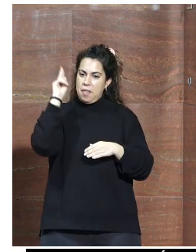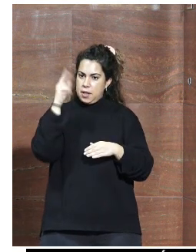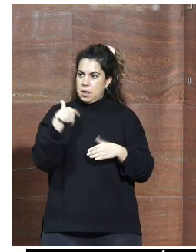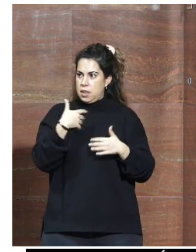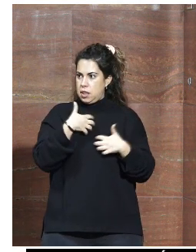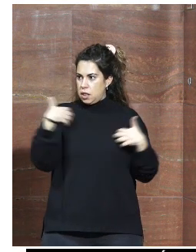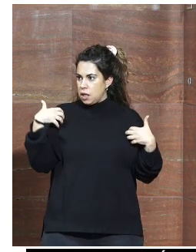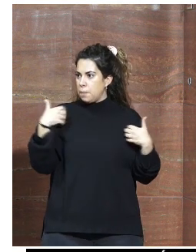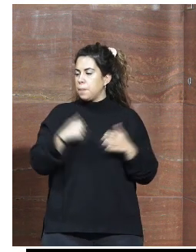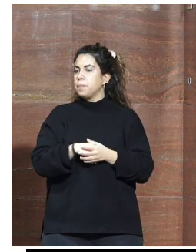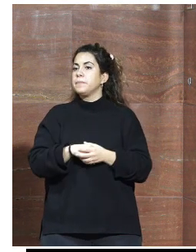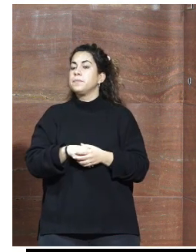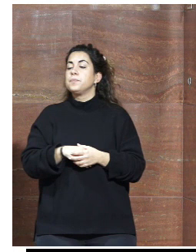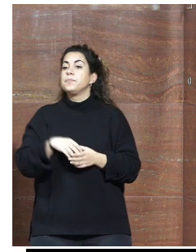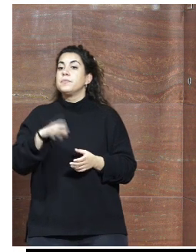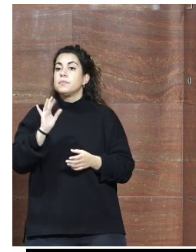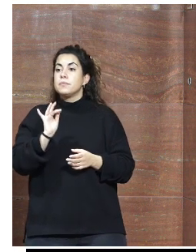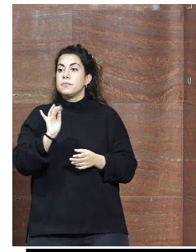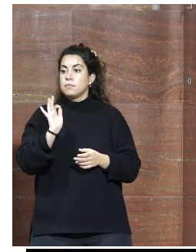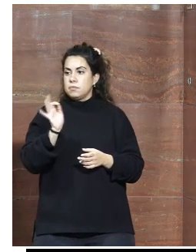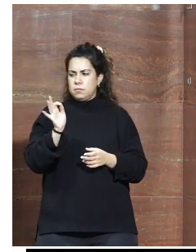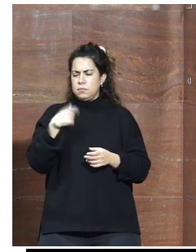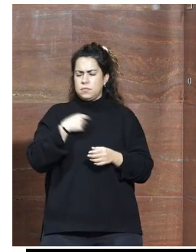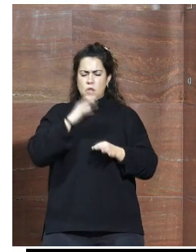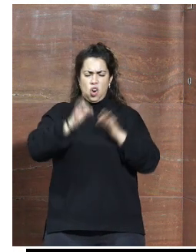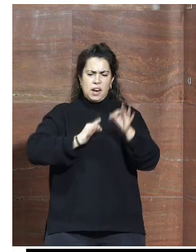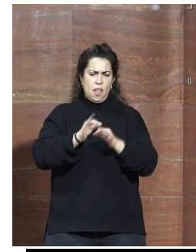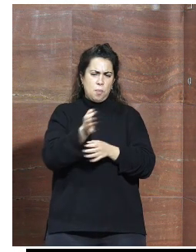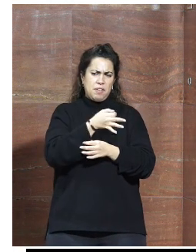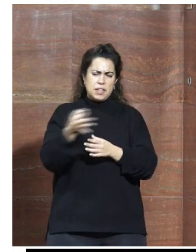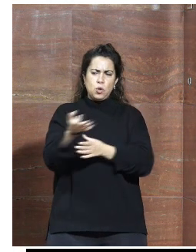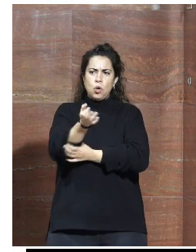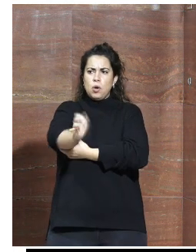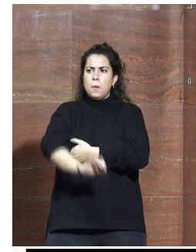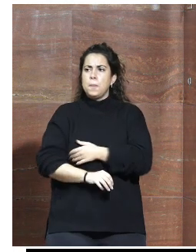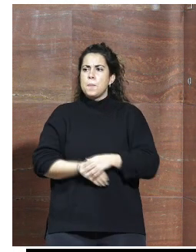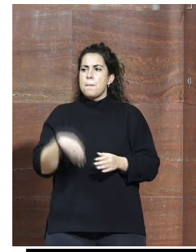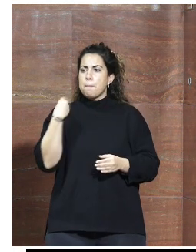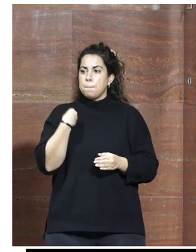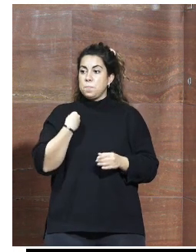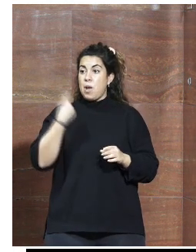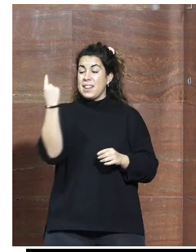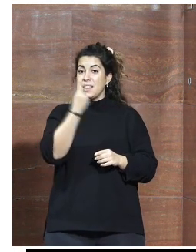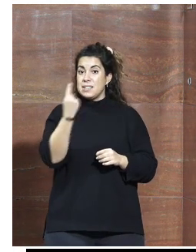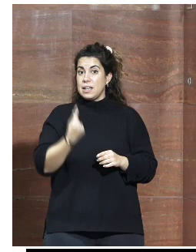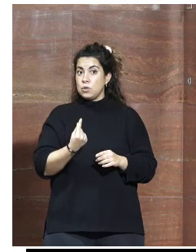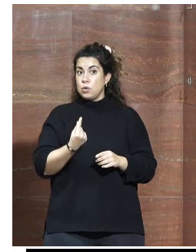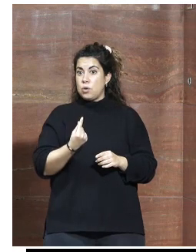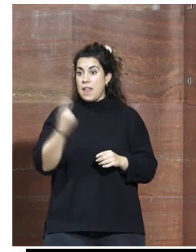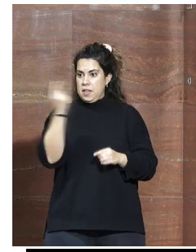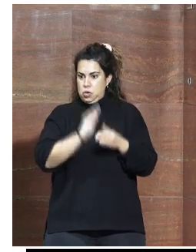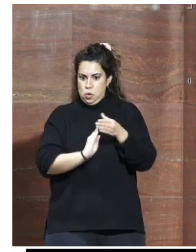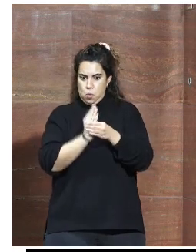van llegando al chat, ¿vale? Sí, está perfectamente organizado. De hecho, el diseño del